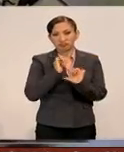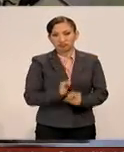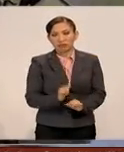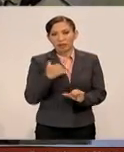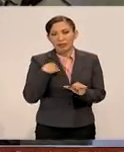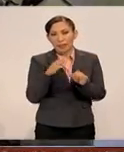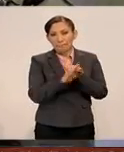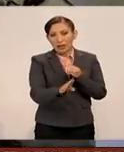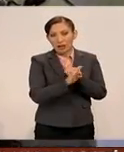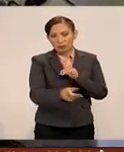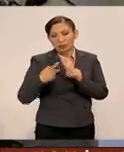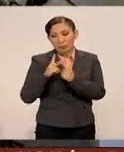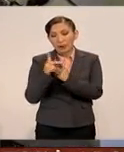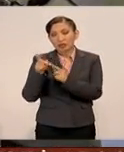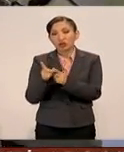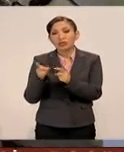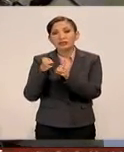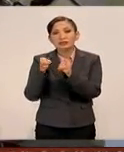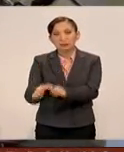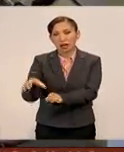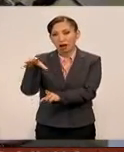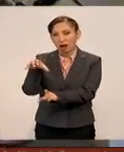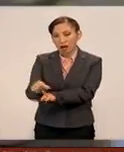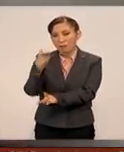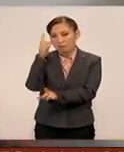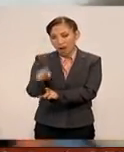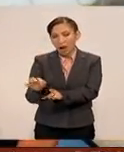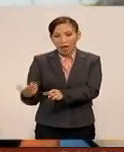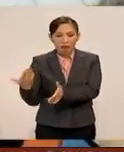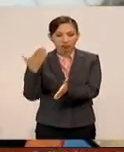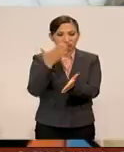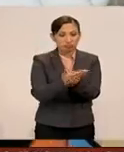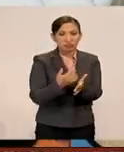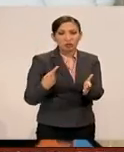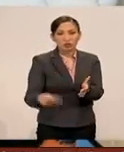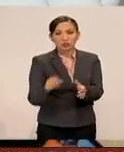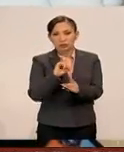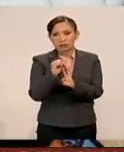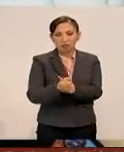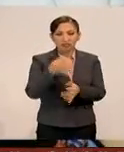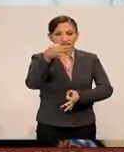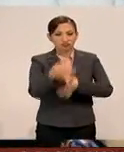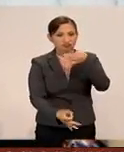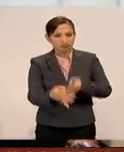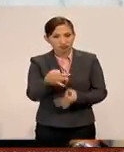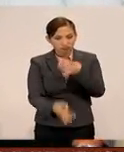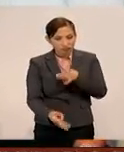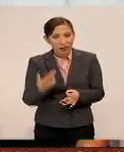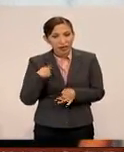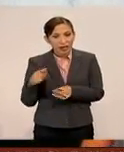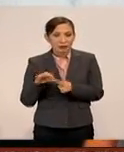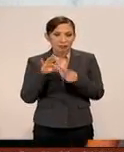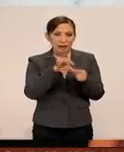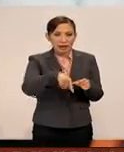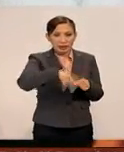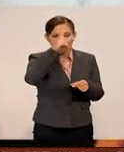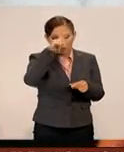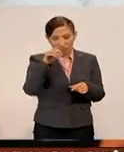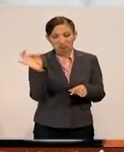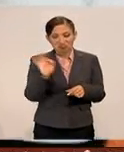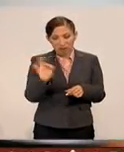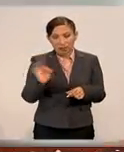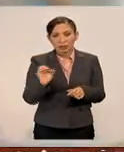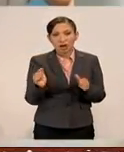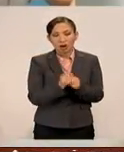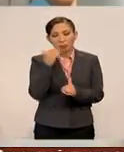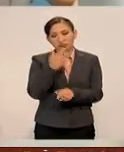autoridades migratorias del país en que se ha localizado para que se defina su situación jurídica y sean repatriados, muy probablemente a